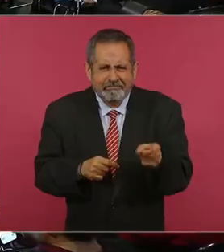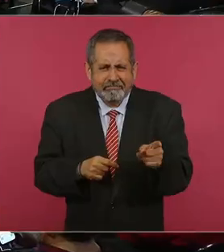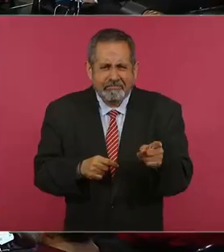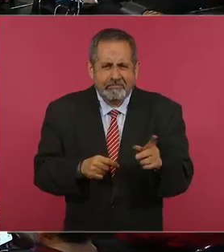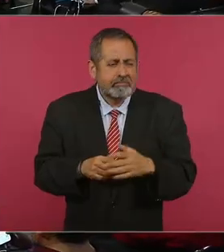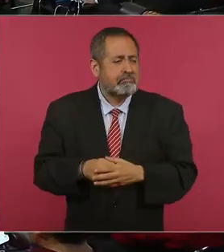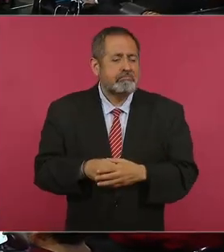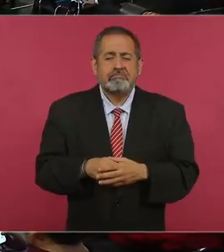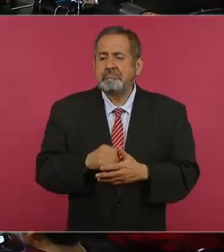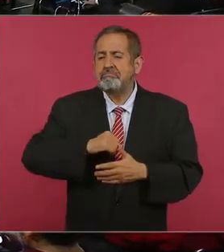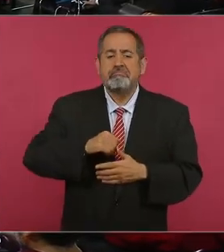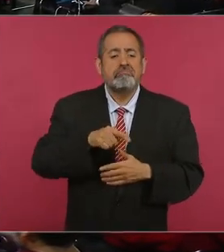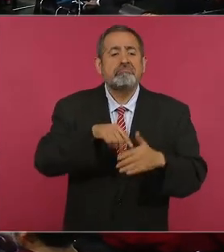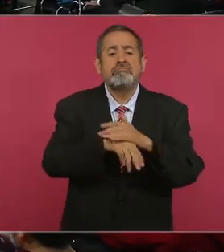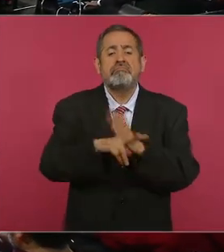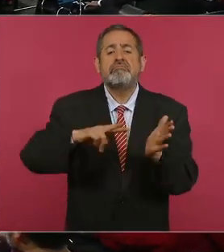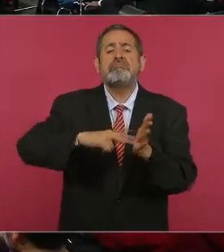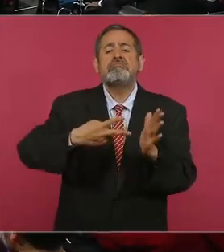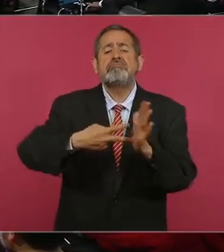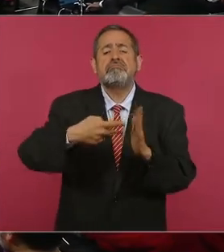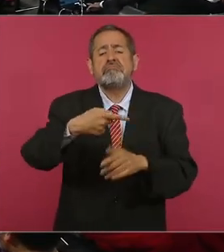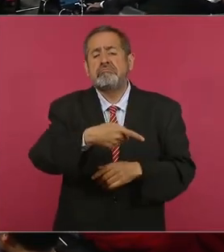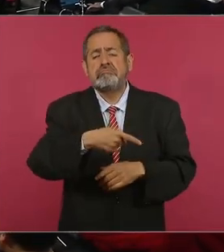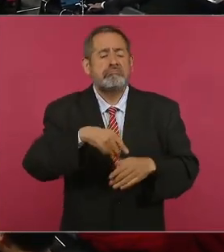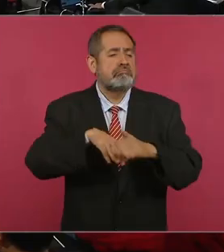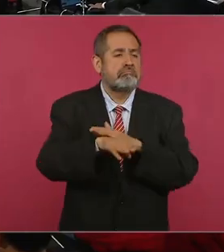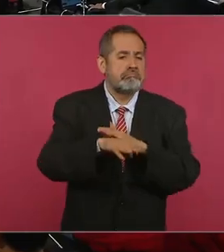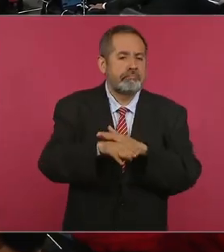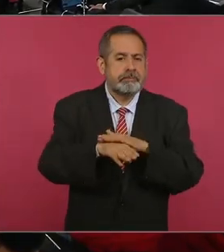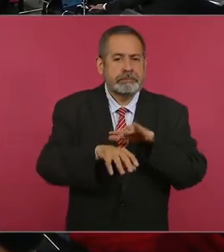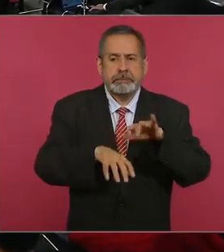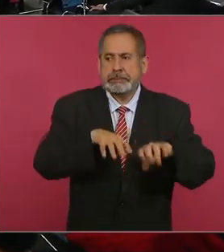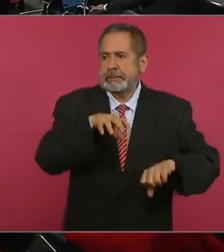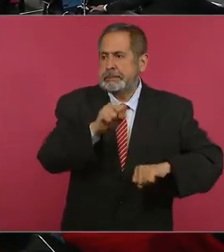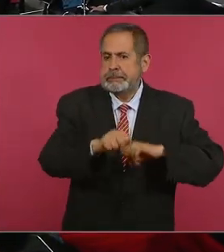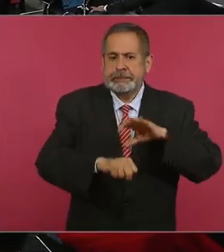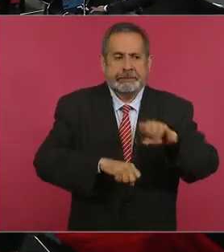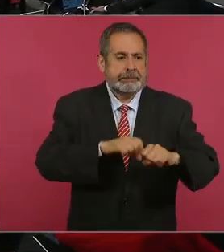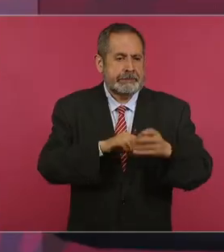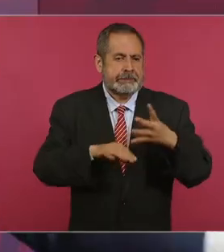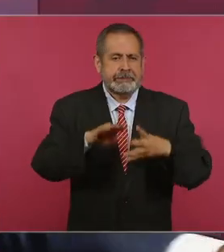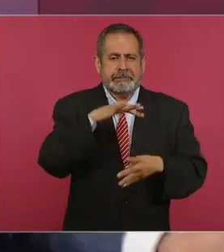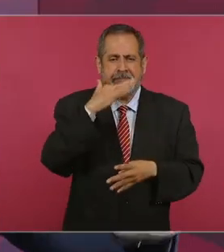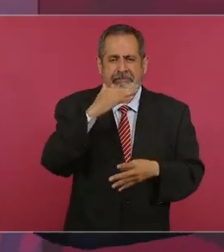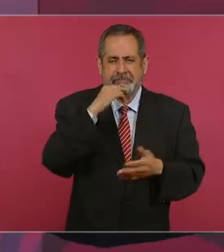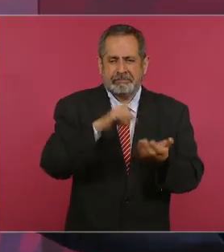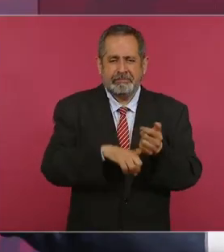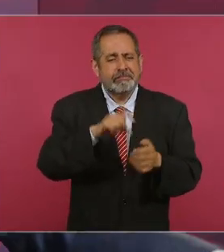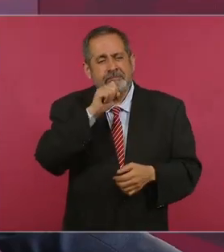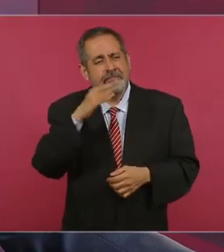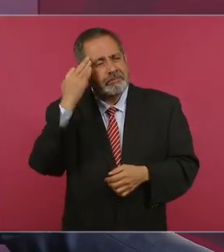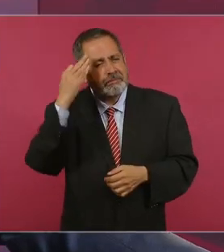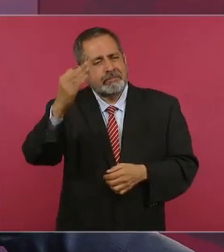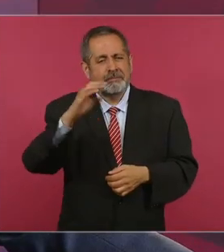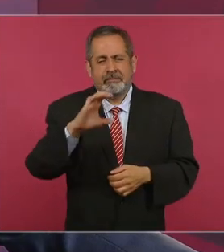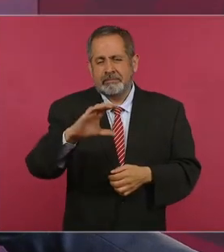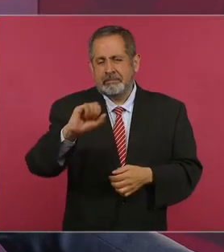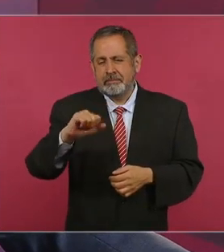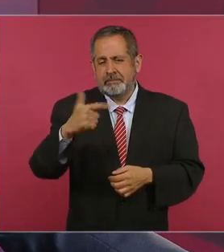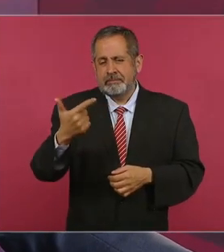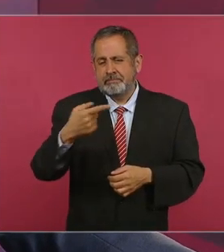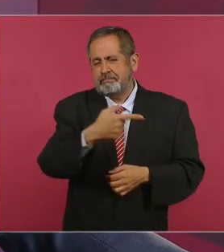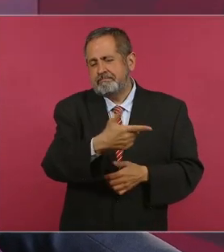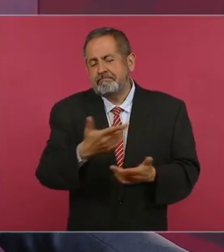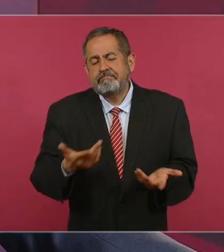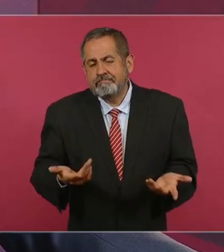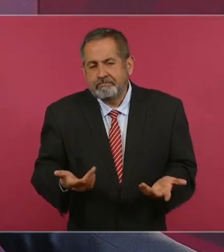Ahí entró es como ingeniero, pero ahí había, era la época de Salinas.